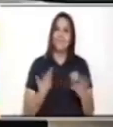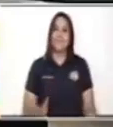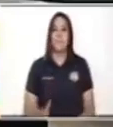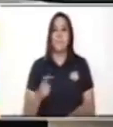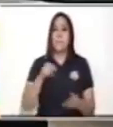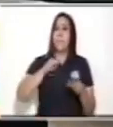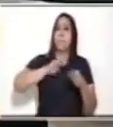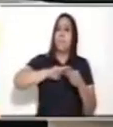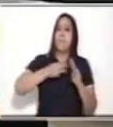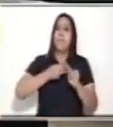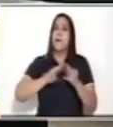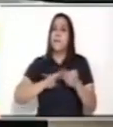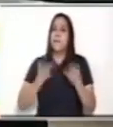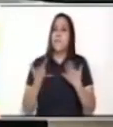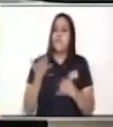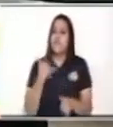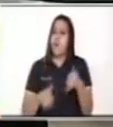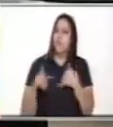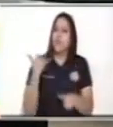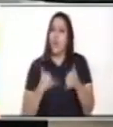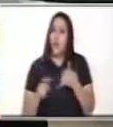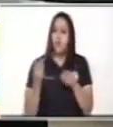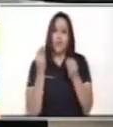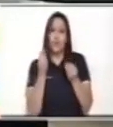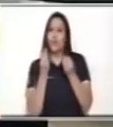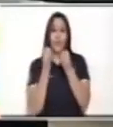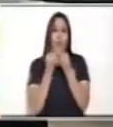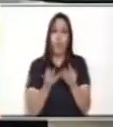en matemáticas vamos a jugar mucho con los números.